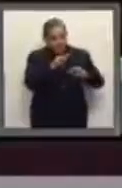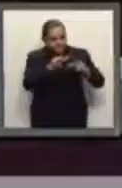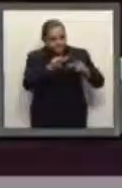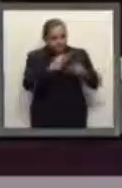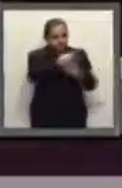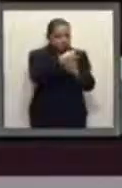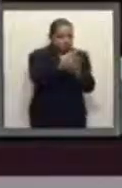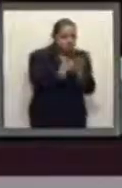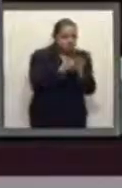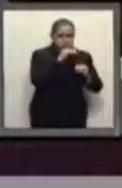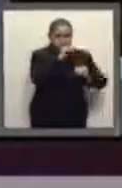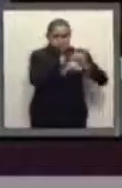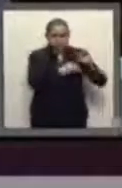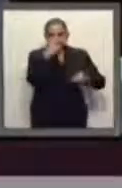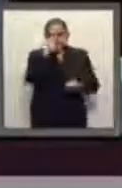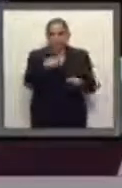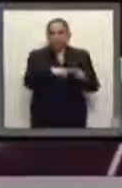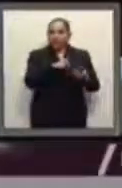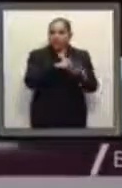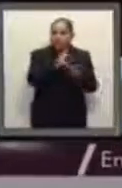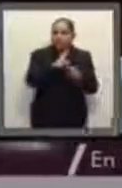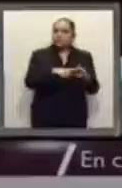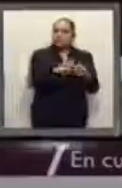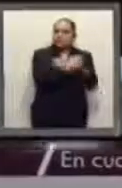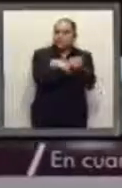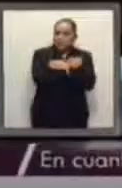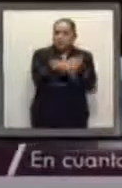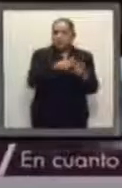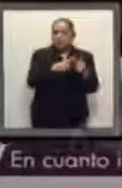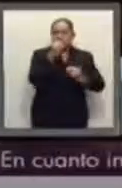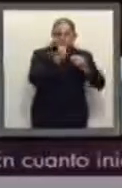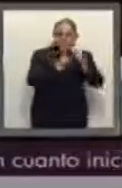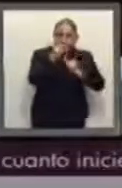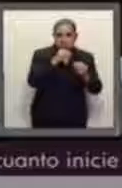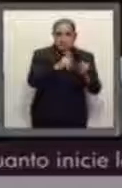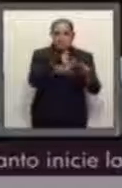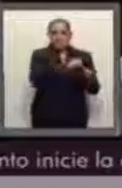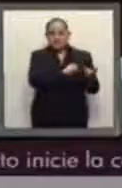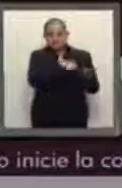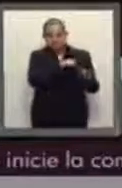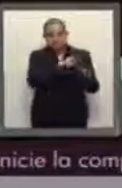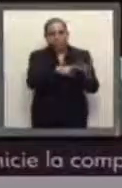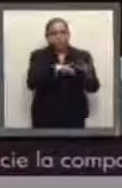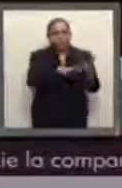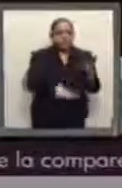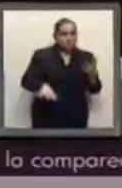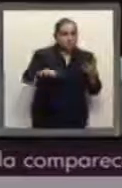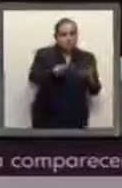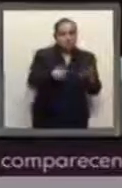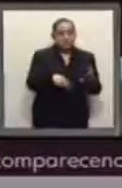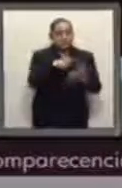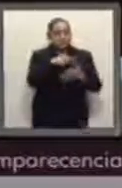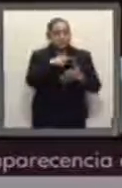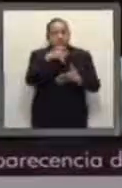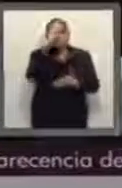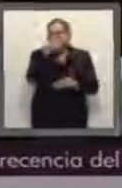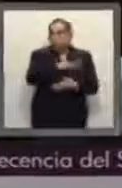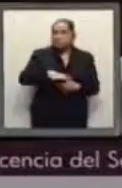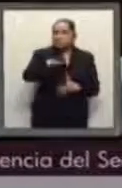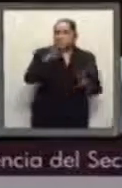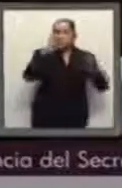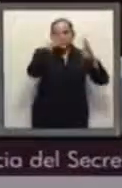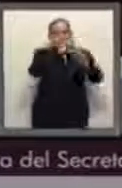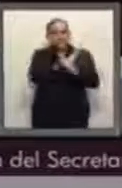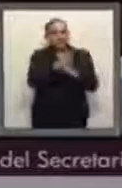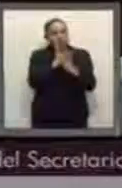de alimentación, educación, salud, seguridad social, ambiente de tranquilidad y seguridad y libre expresión